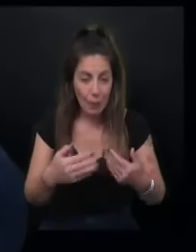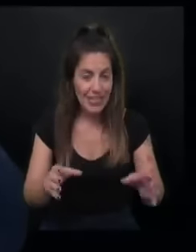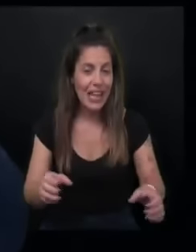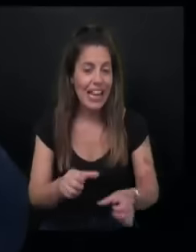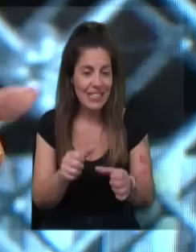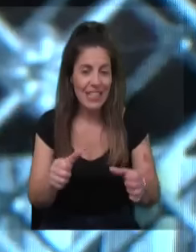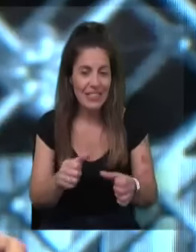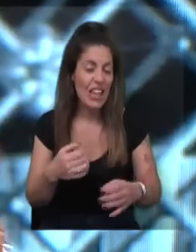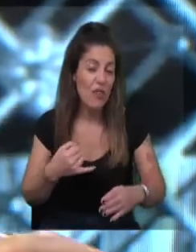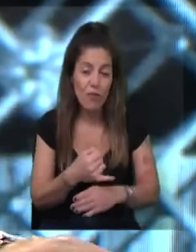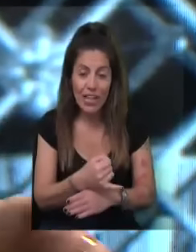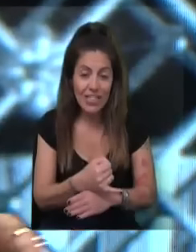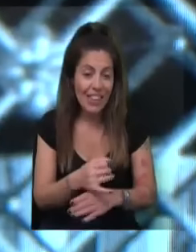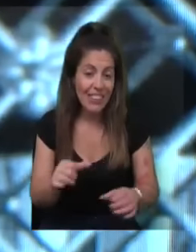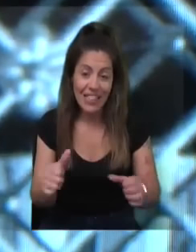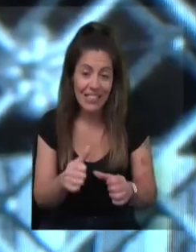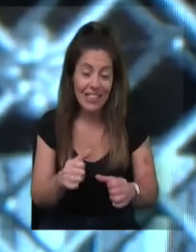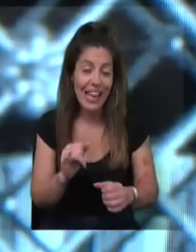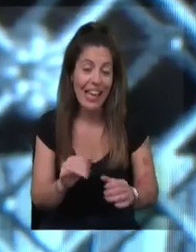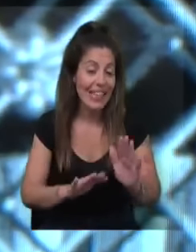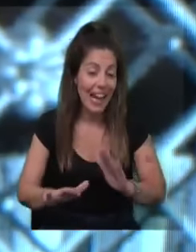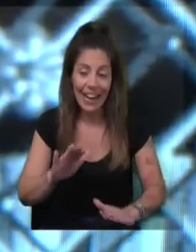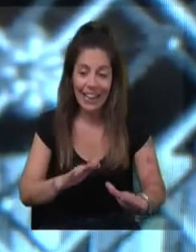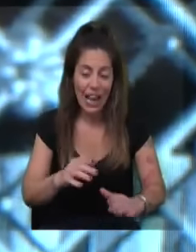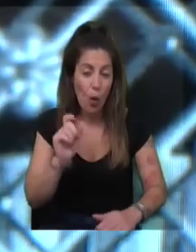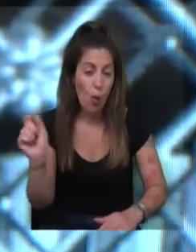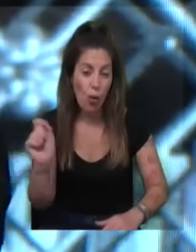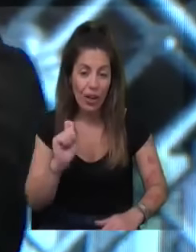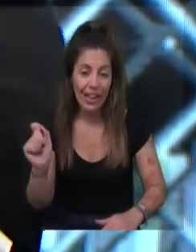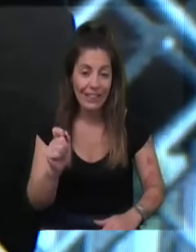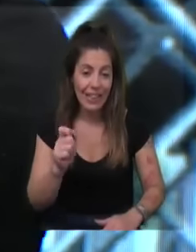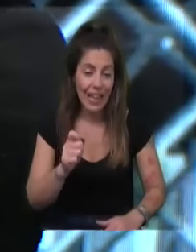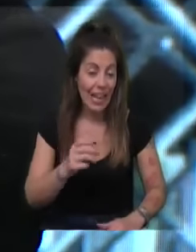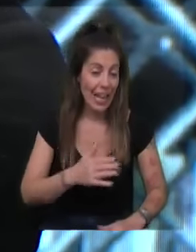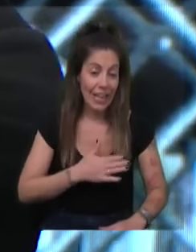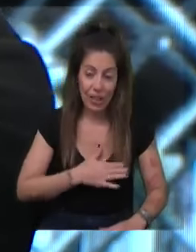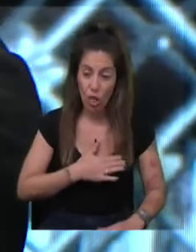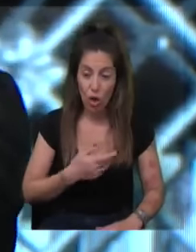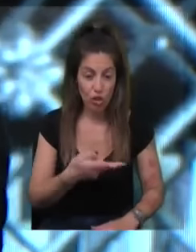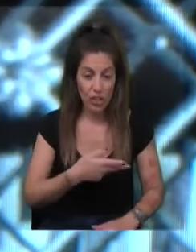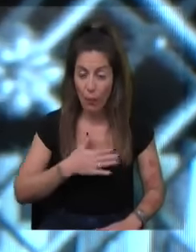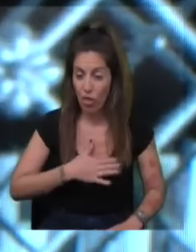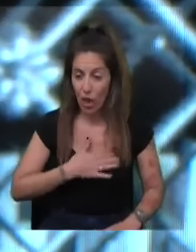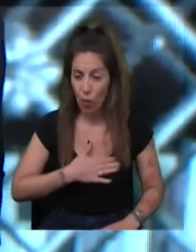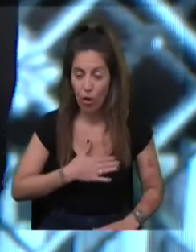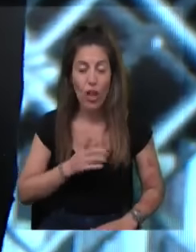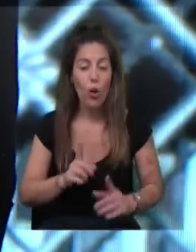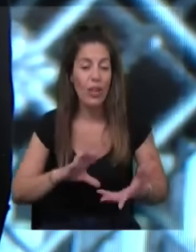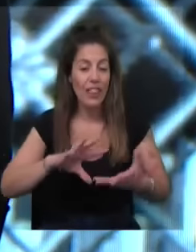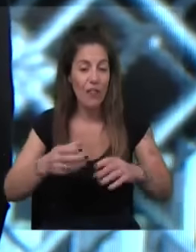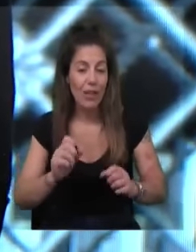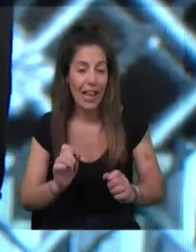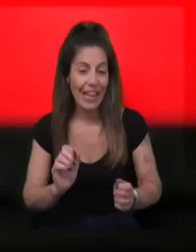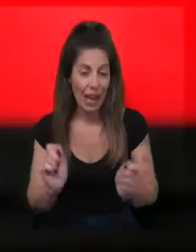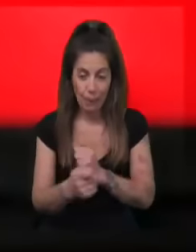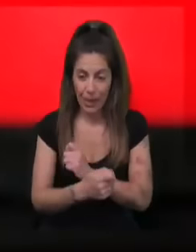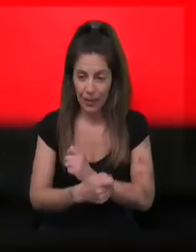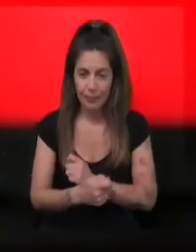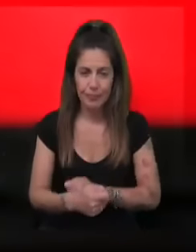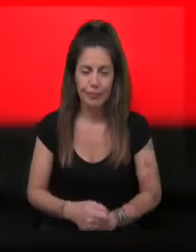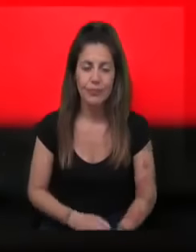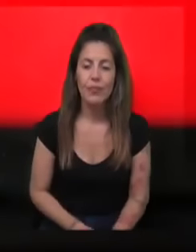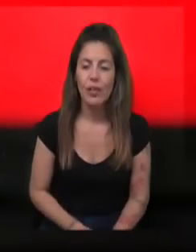Y fallas de implementación que hay que corregir de forma urgente y que compartimos con Daniel algunas de las formas que hay que que cambiar no